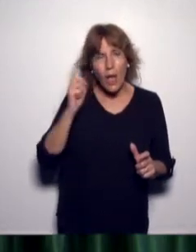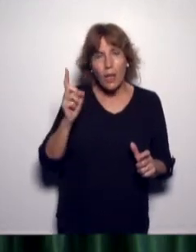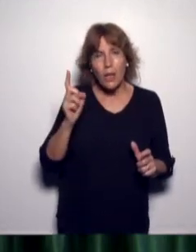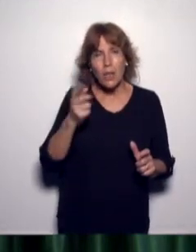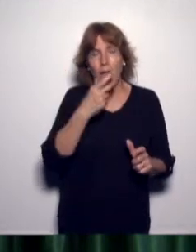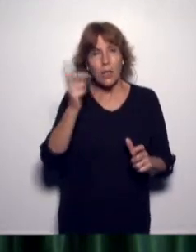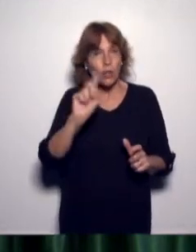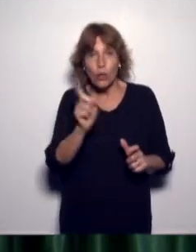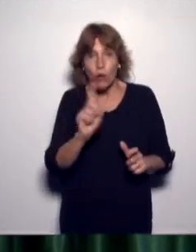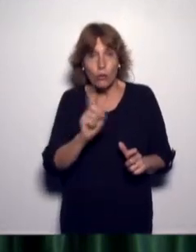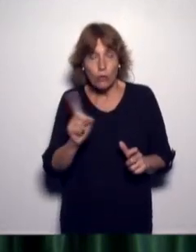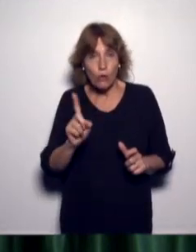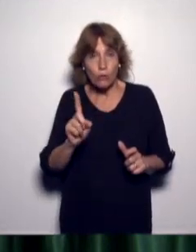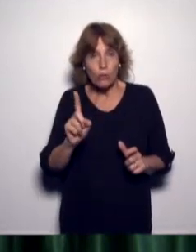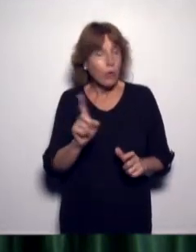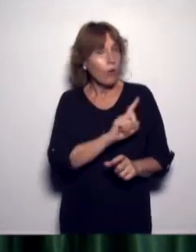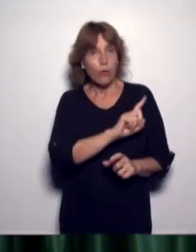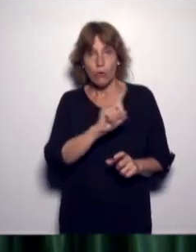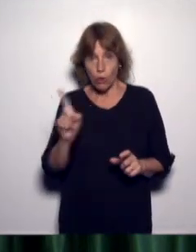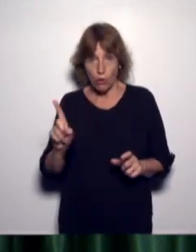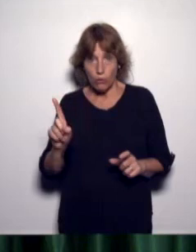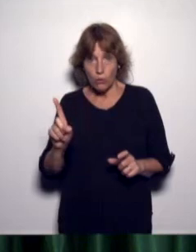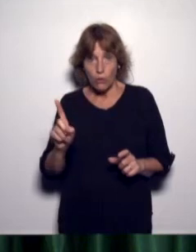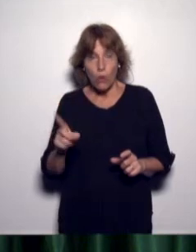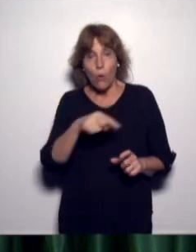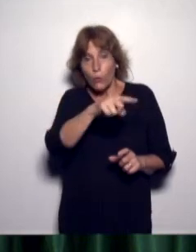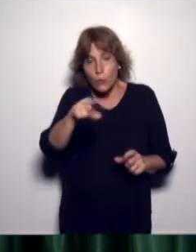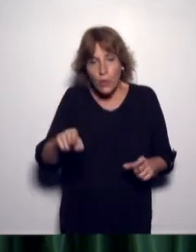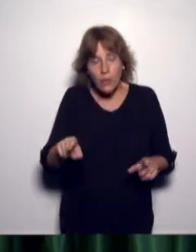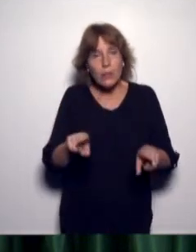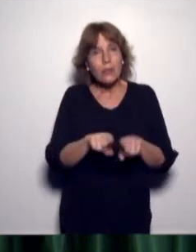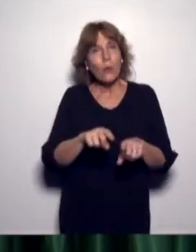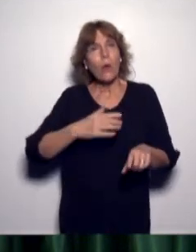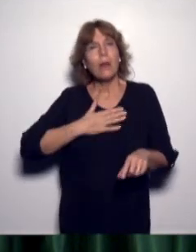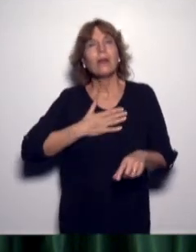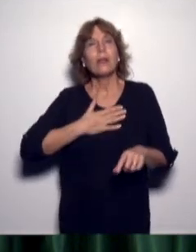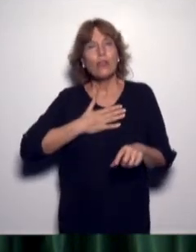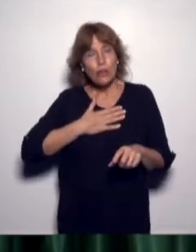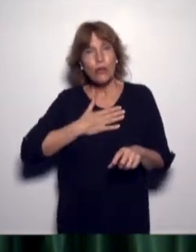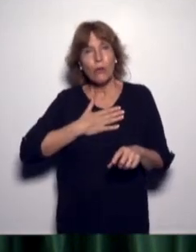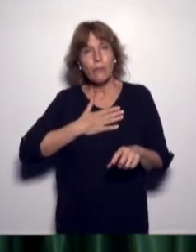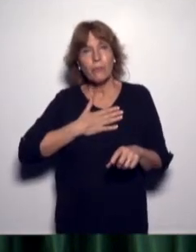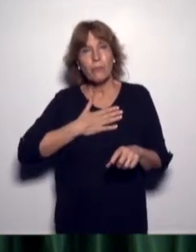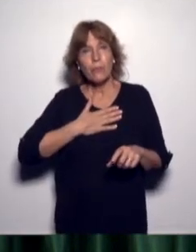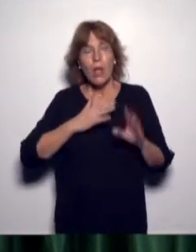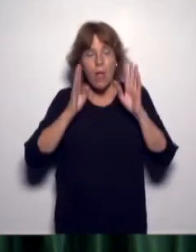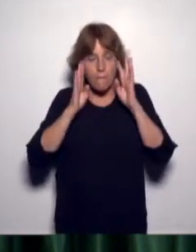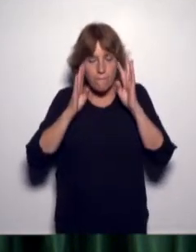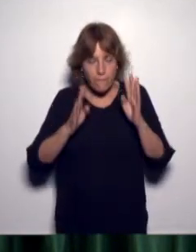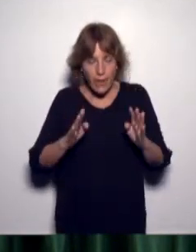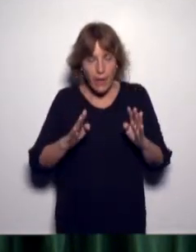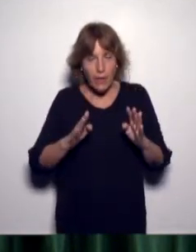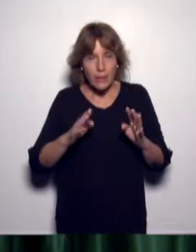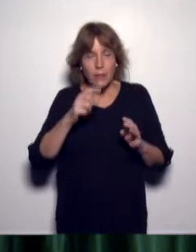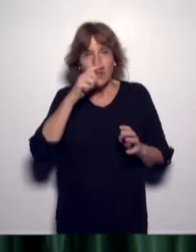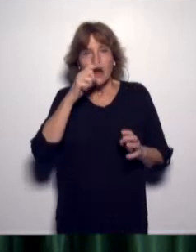de Dios. Hagan como yo, que me esfuerzo por complacer a todos en todas las cosas, no buscando